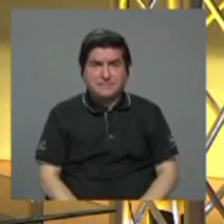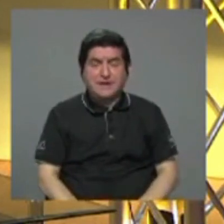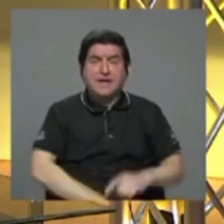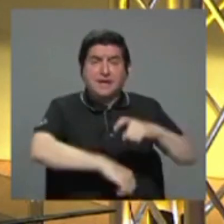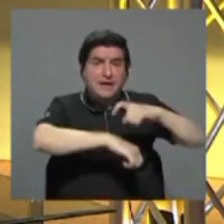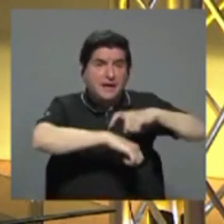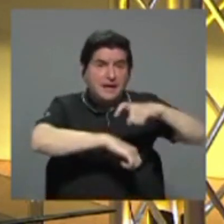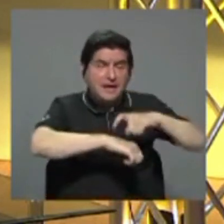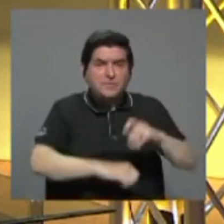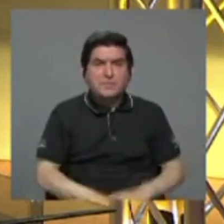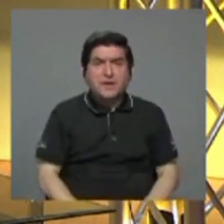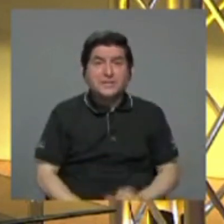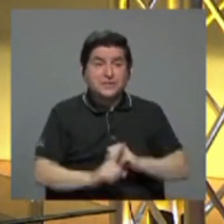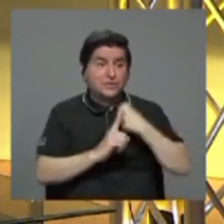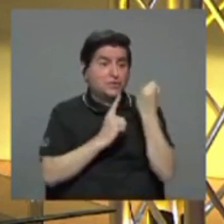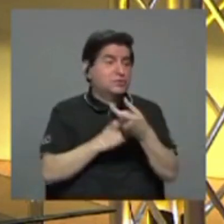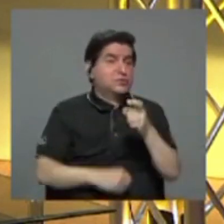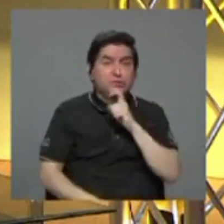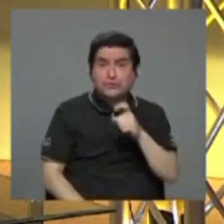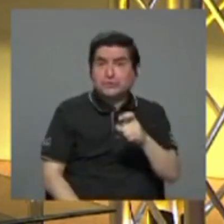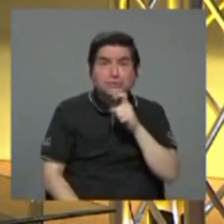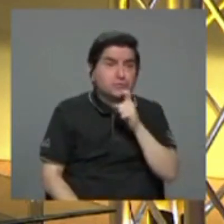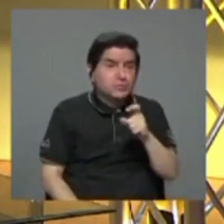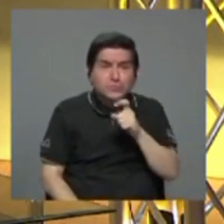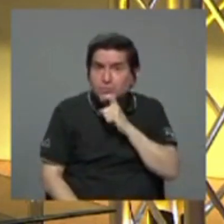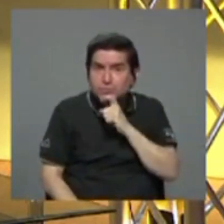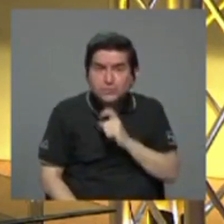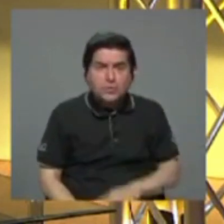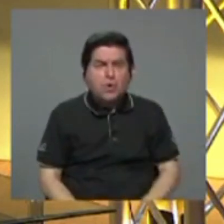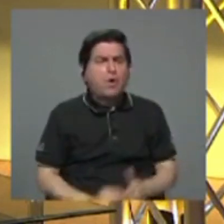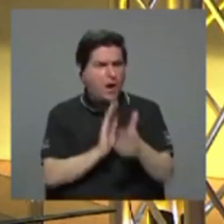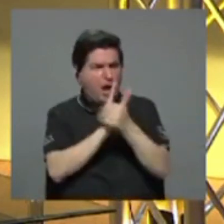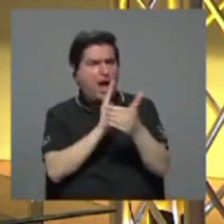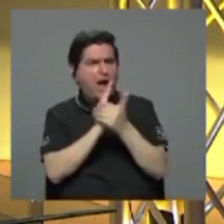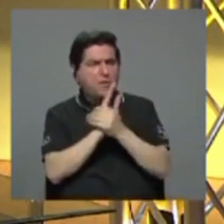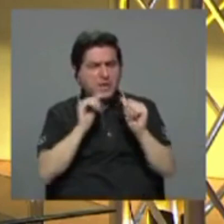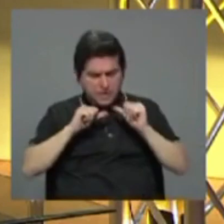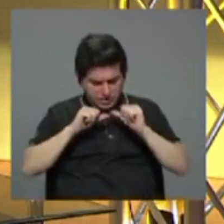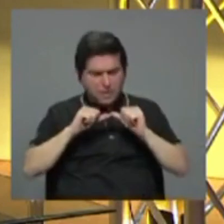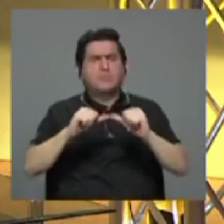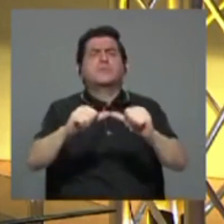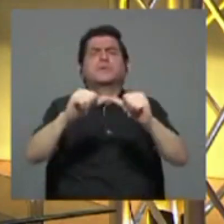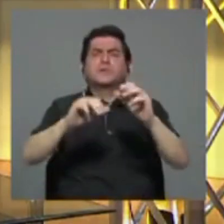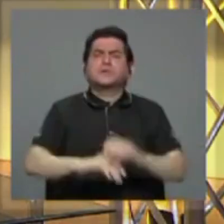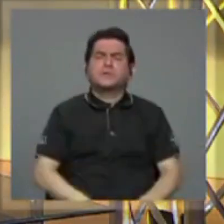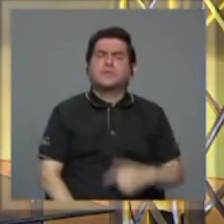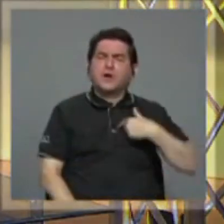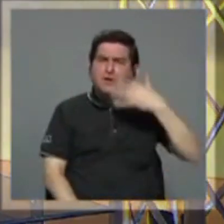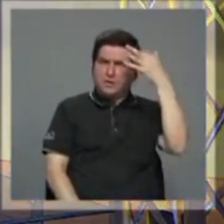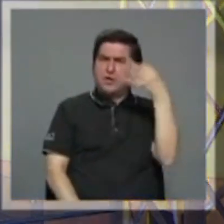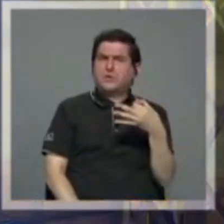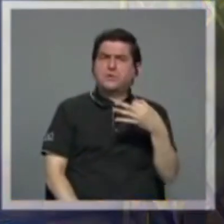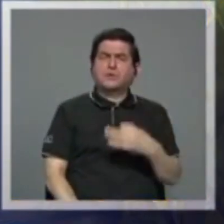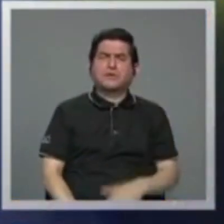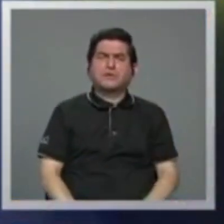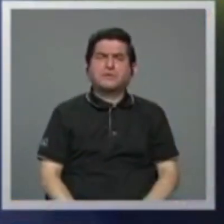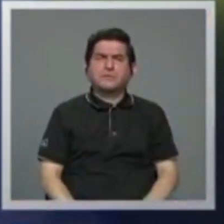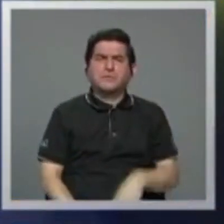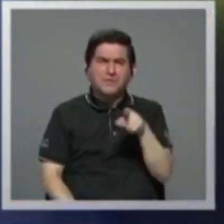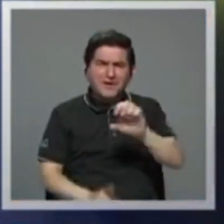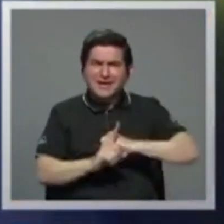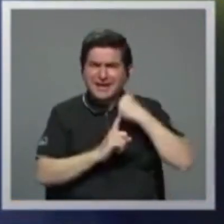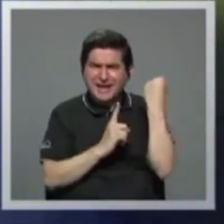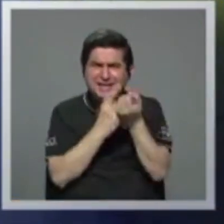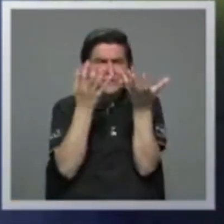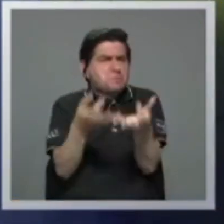los balazos o los aguaceros o lo que fuera, hay capacidad para salir adelante, y me parece que eso